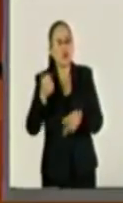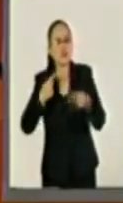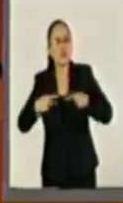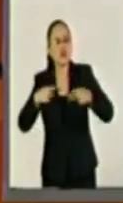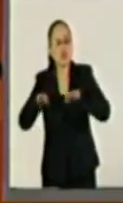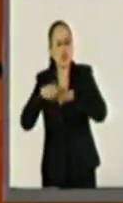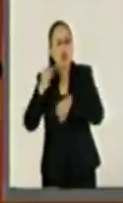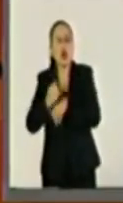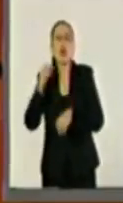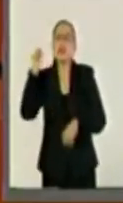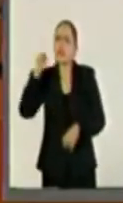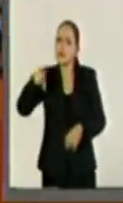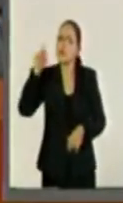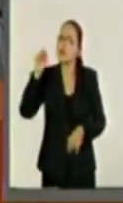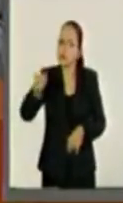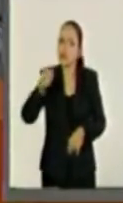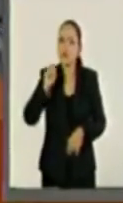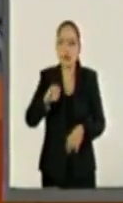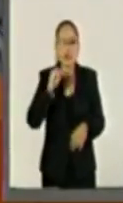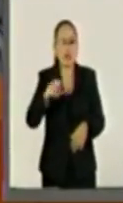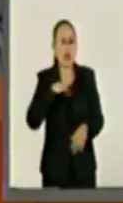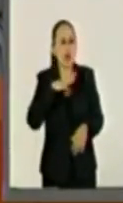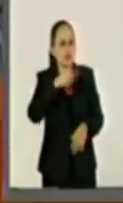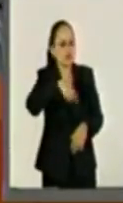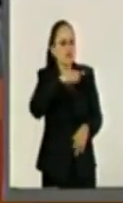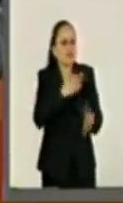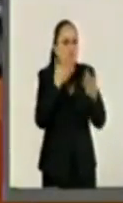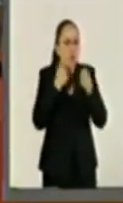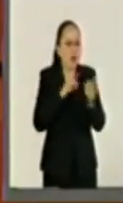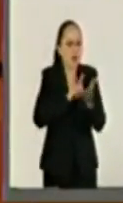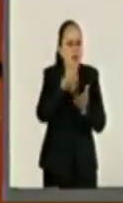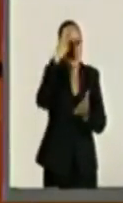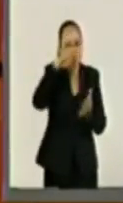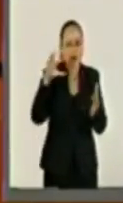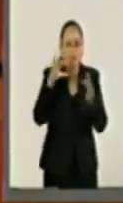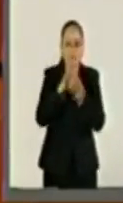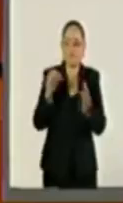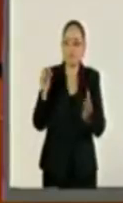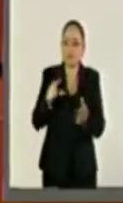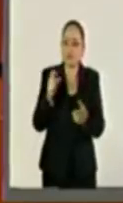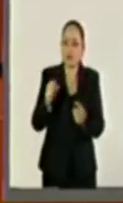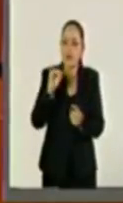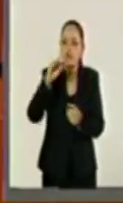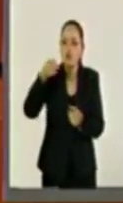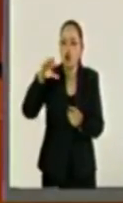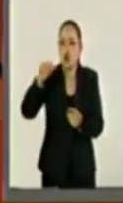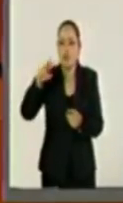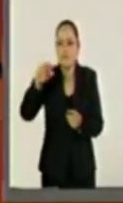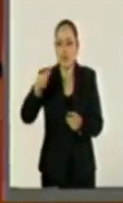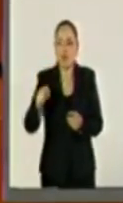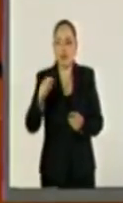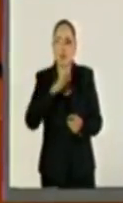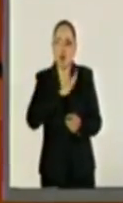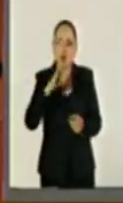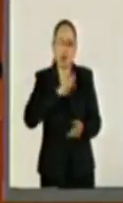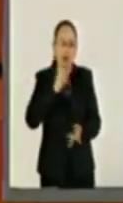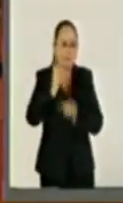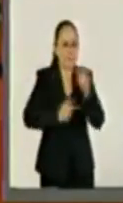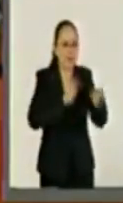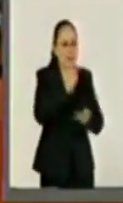pueden tener acceso a una vivienda? ¿Por qué no pueden tener el derecho de que el Infonavit los apoye en la adquisición de una vivienda?